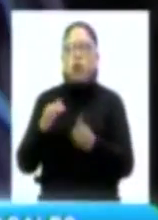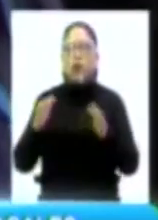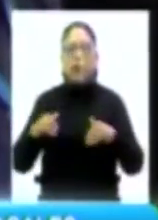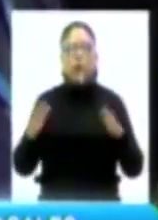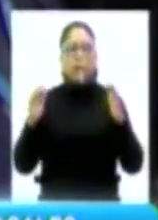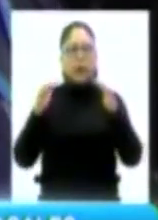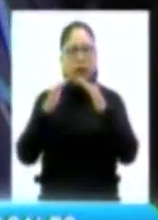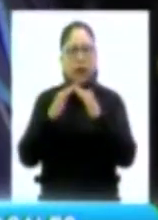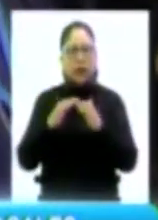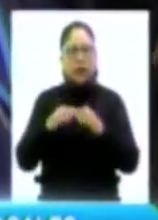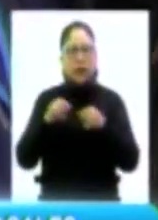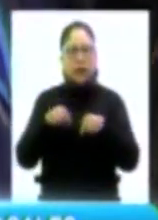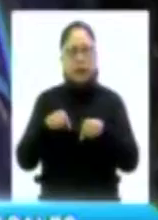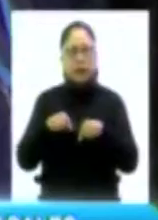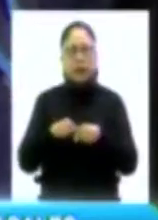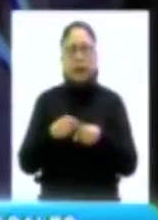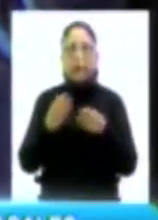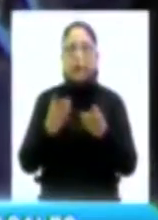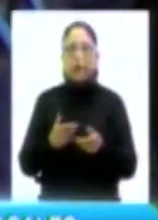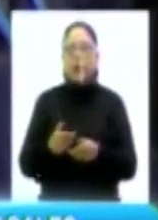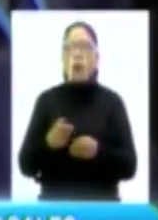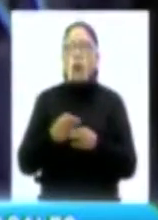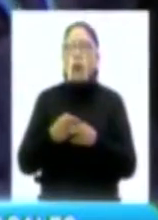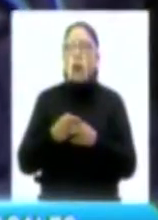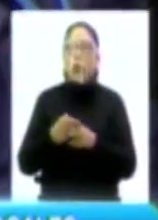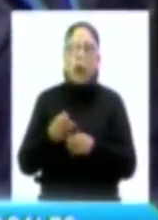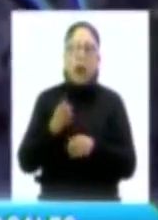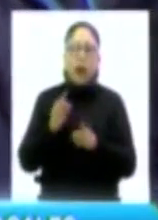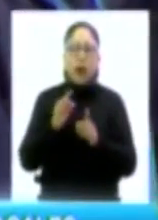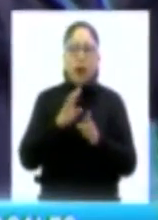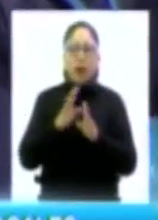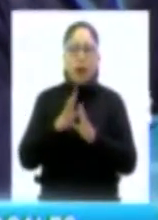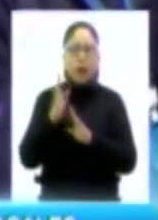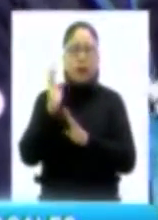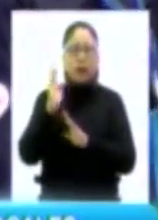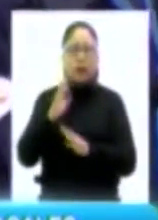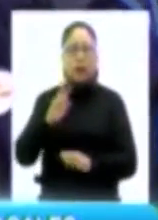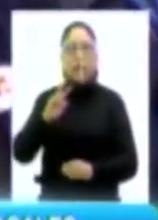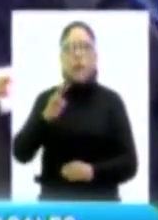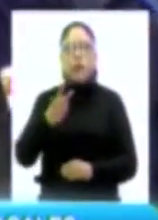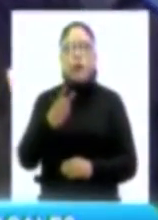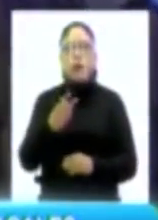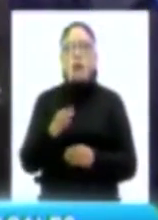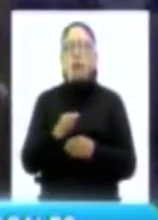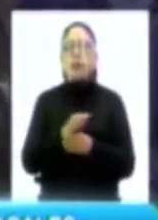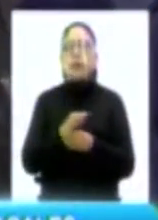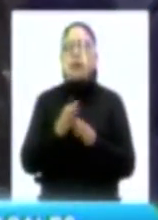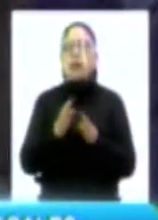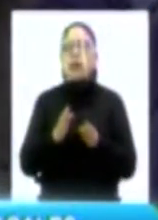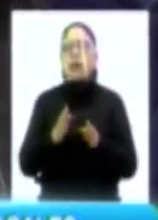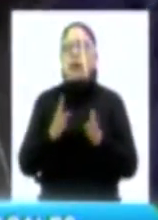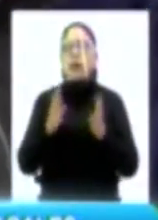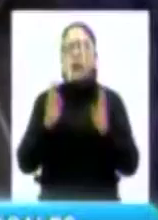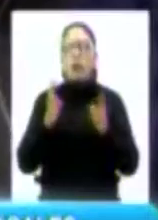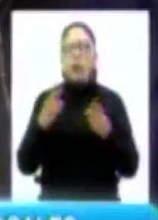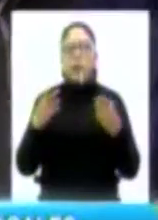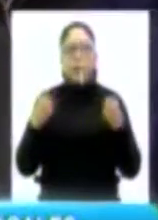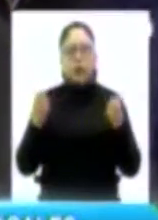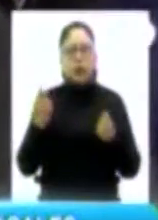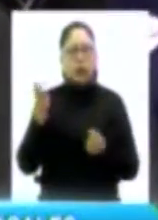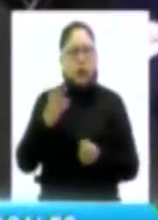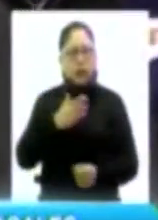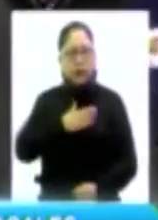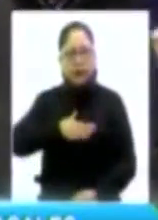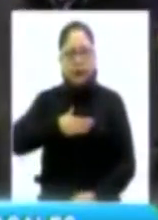Paz. Vamos a escuchar ya las palabras de la viceministra de Salud, María René Castro. Escuchemos, por